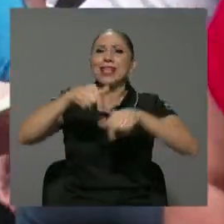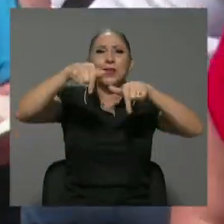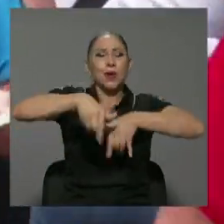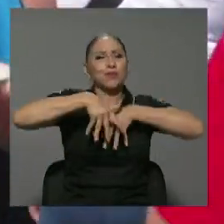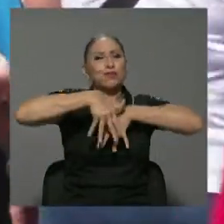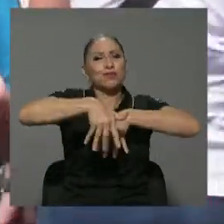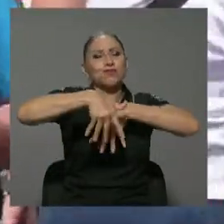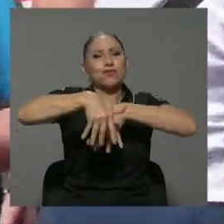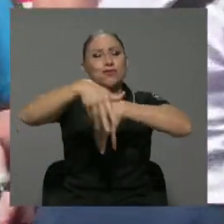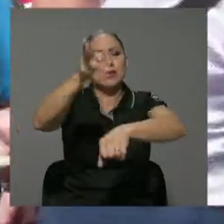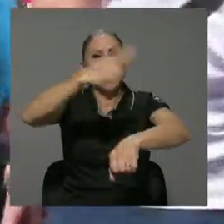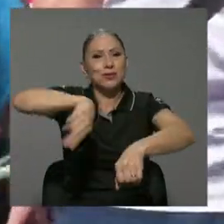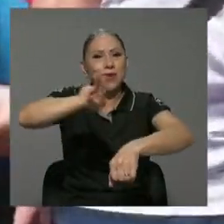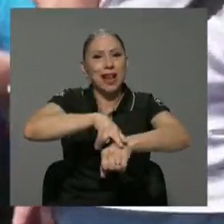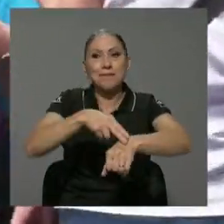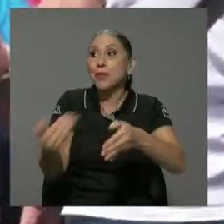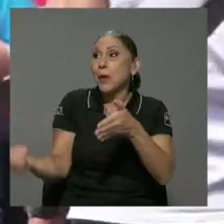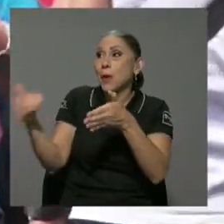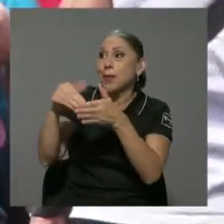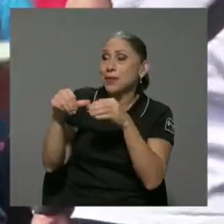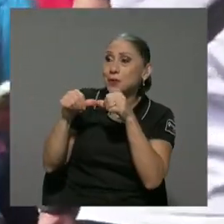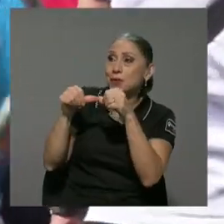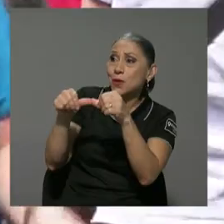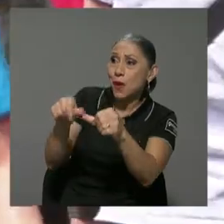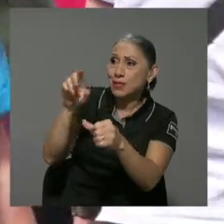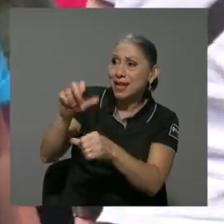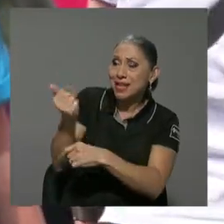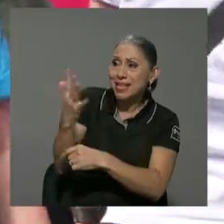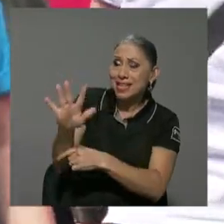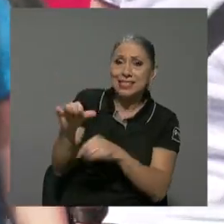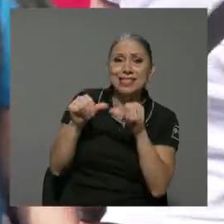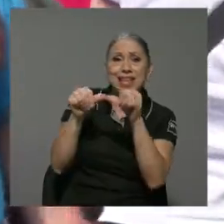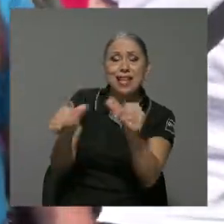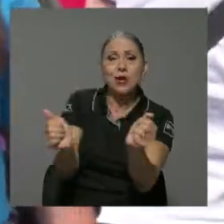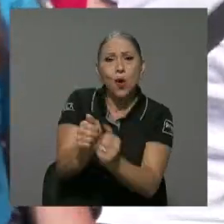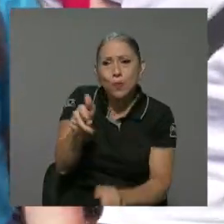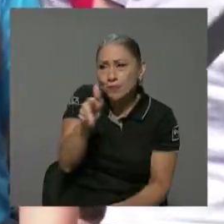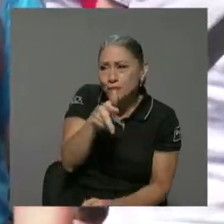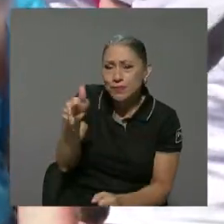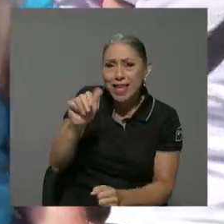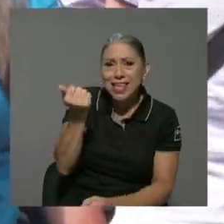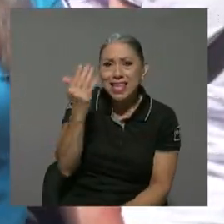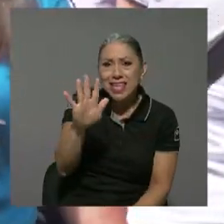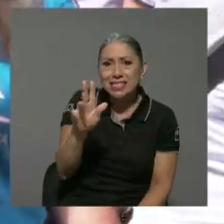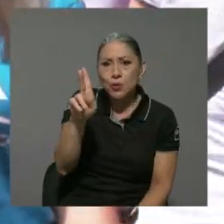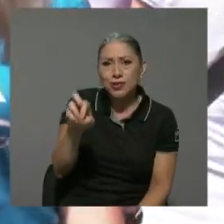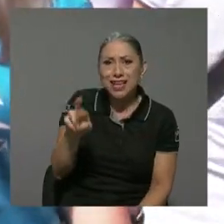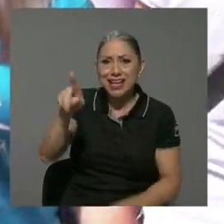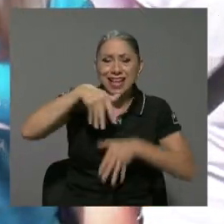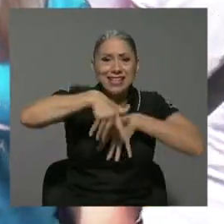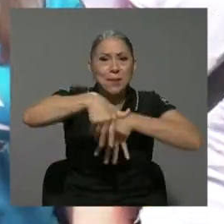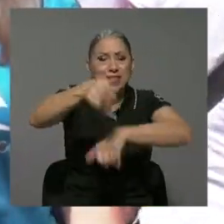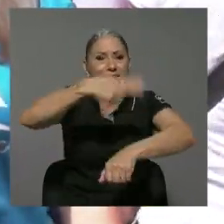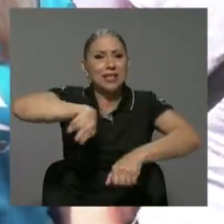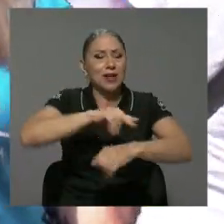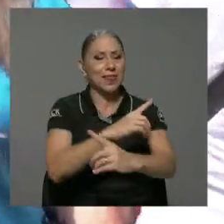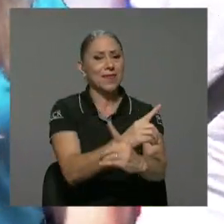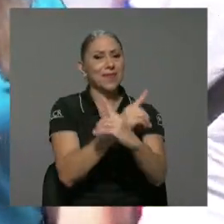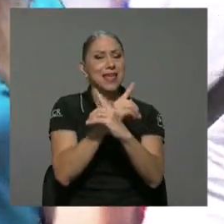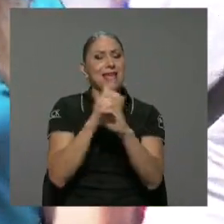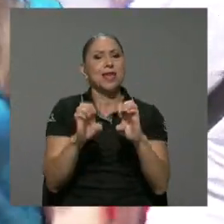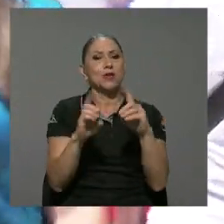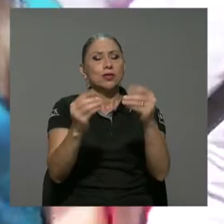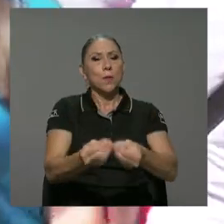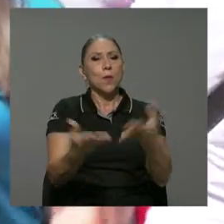marcha nacional. Volvemos al estudio para seguir con más de esta cobertura de 15 UCR en esta gran marcha nacional por la educación pública